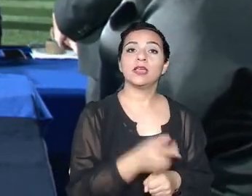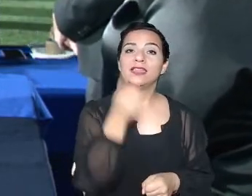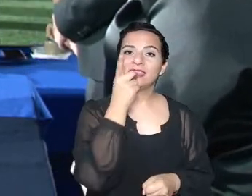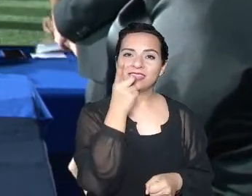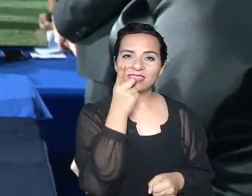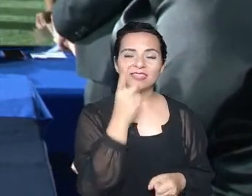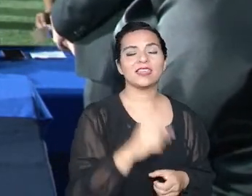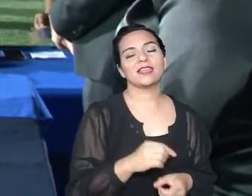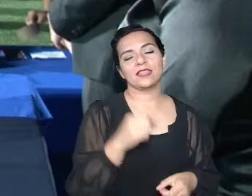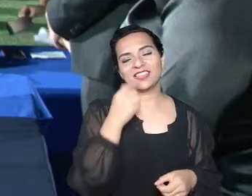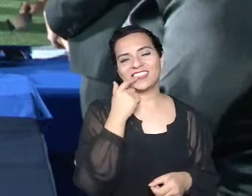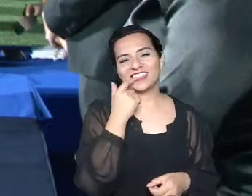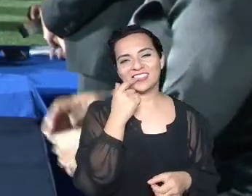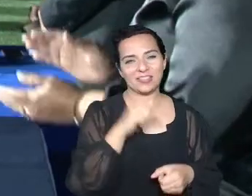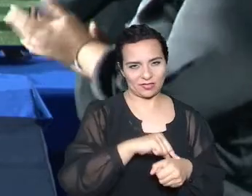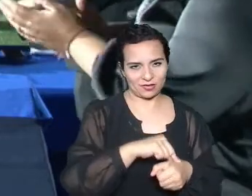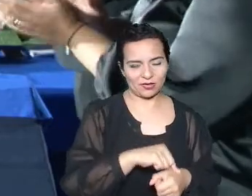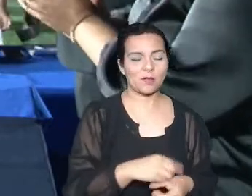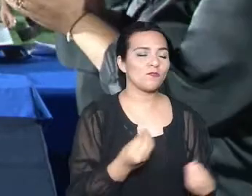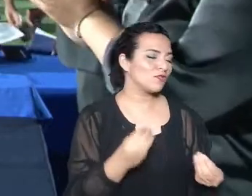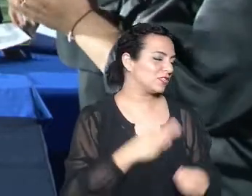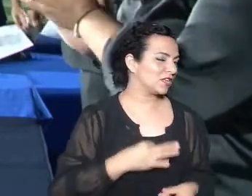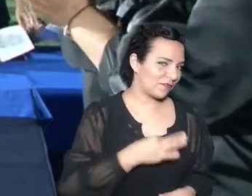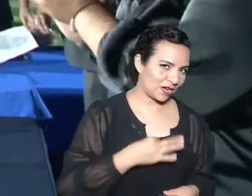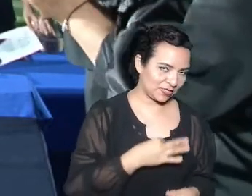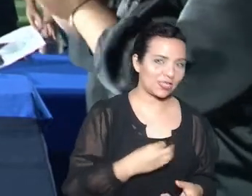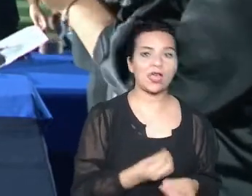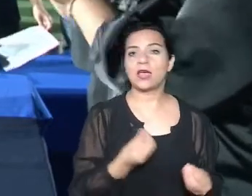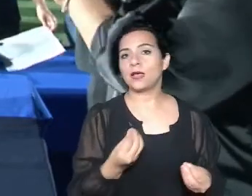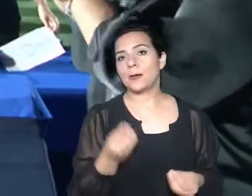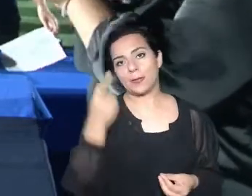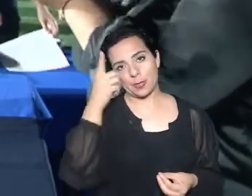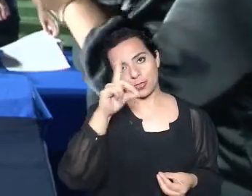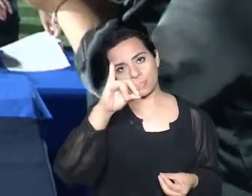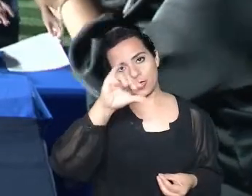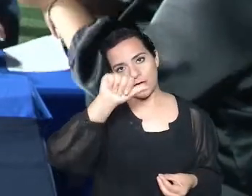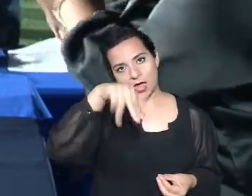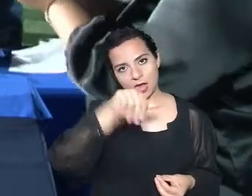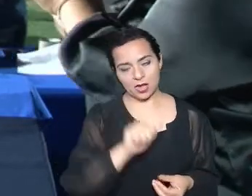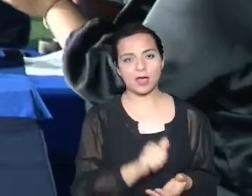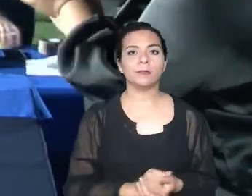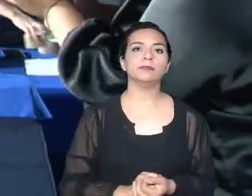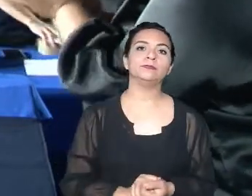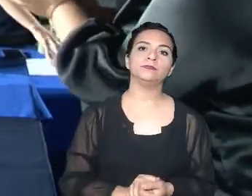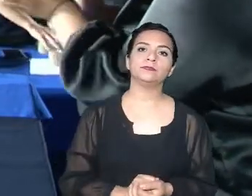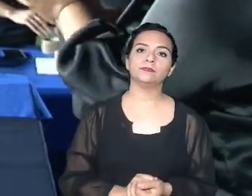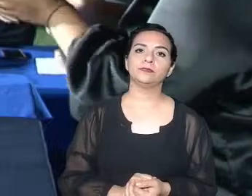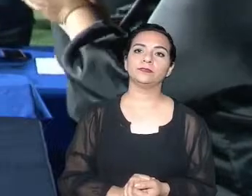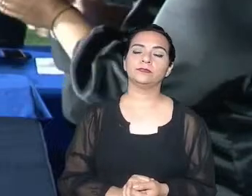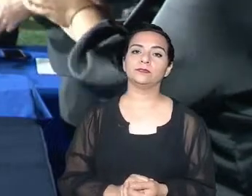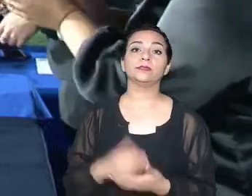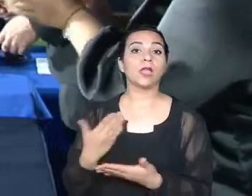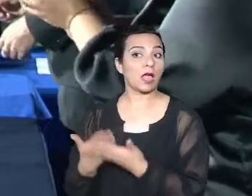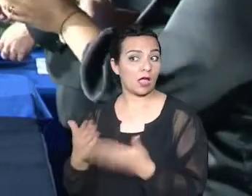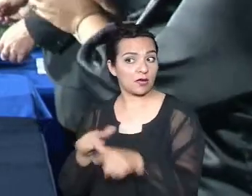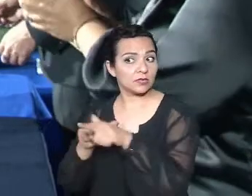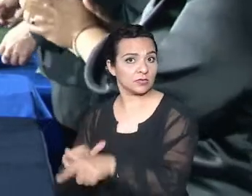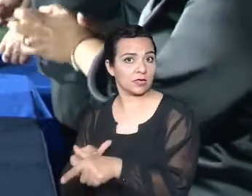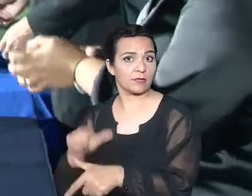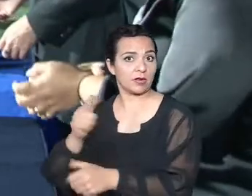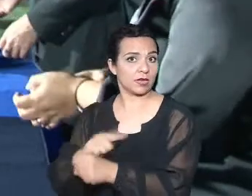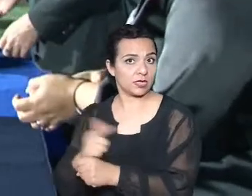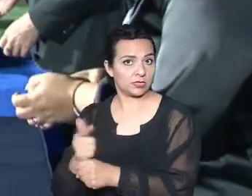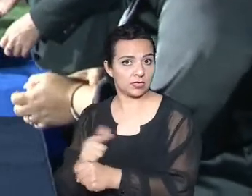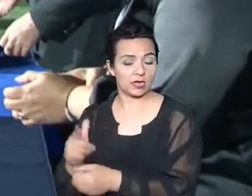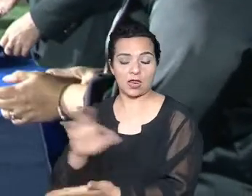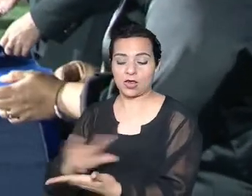odontología. Muchas felicidades primeramente para Diana Fernanda Acedo Martínez. Acá continuamos con la